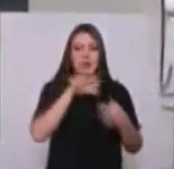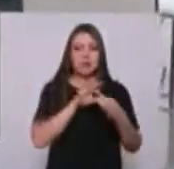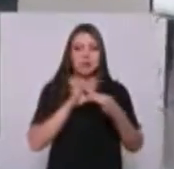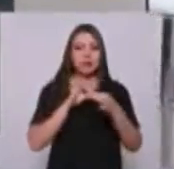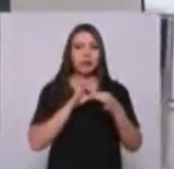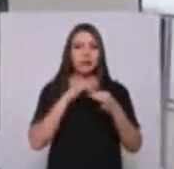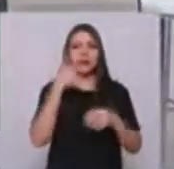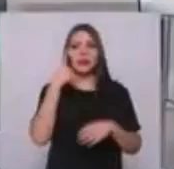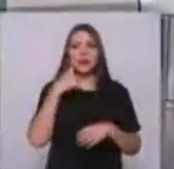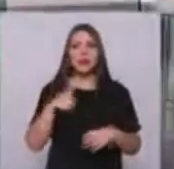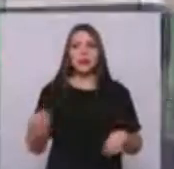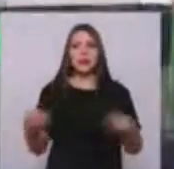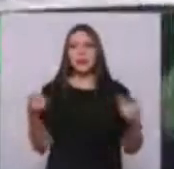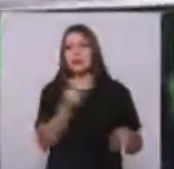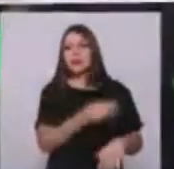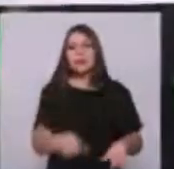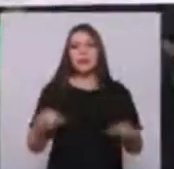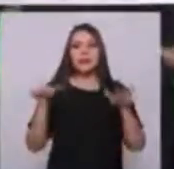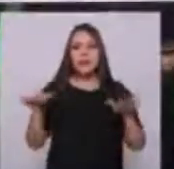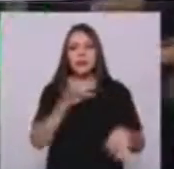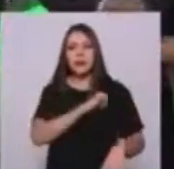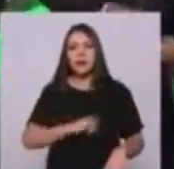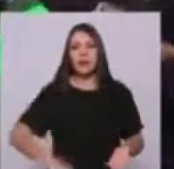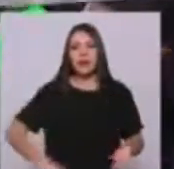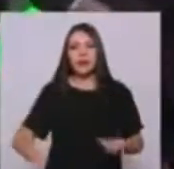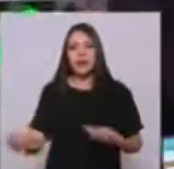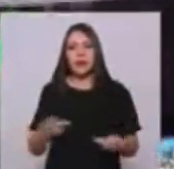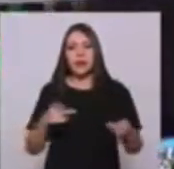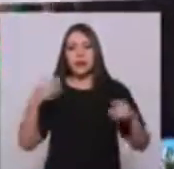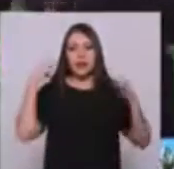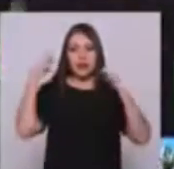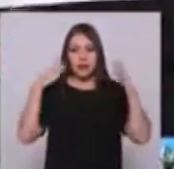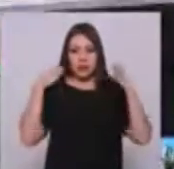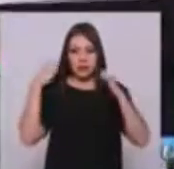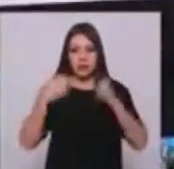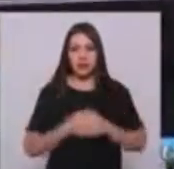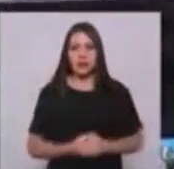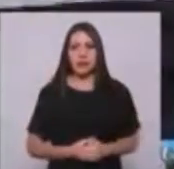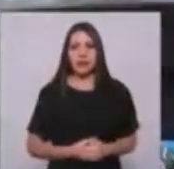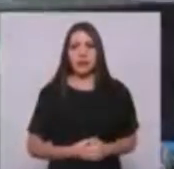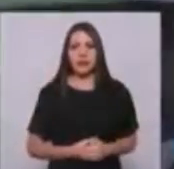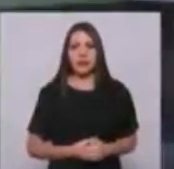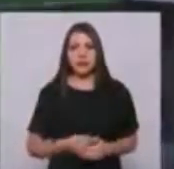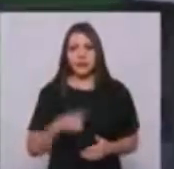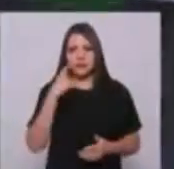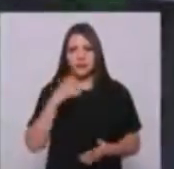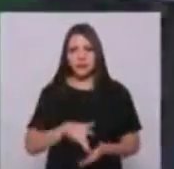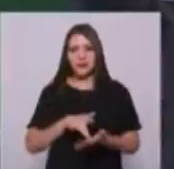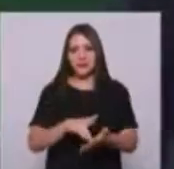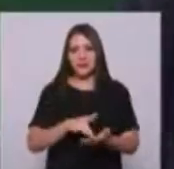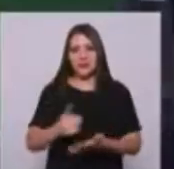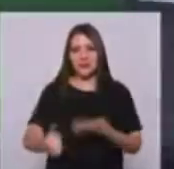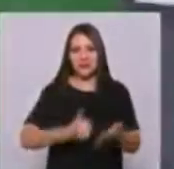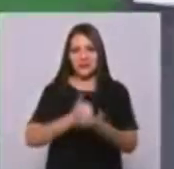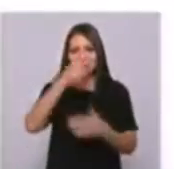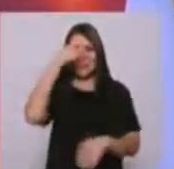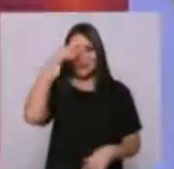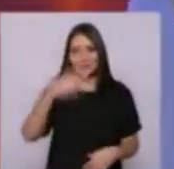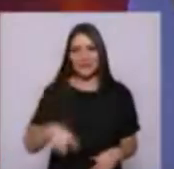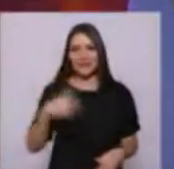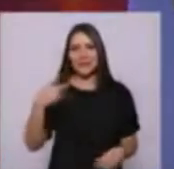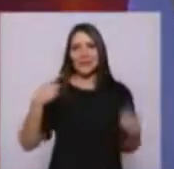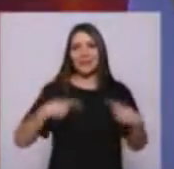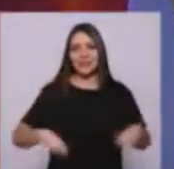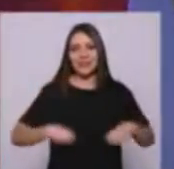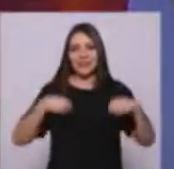la aportación de los 16 alcaldes para la realización de esta expo y en beneficio de la Ciudad de México y sus habitantes.